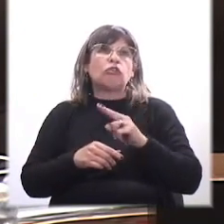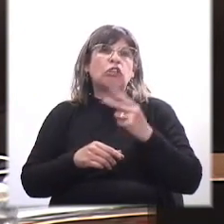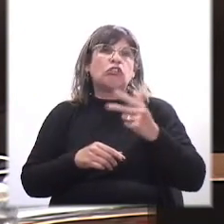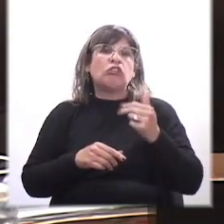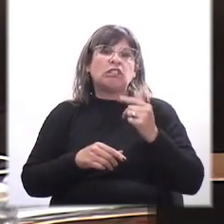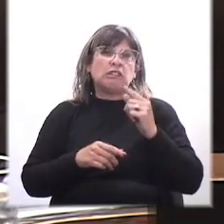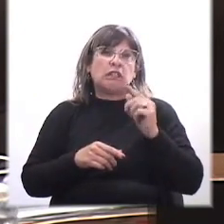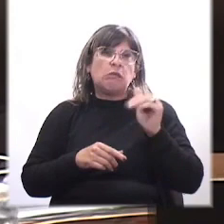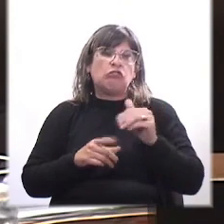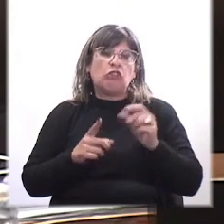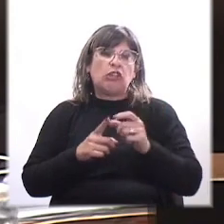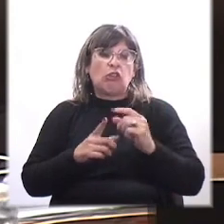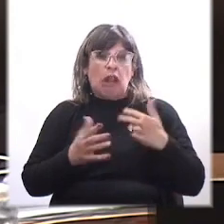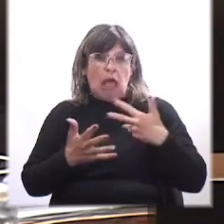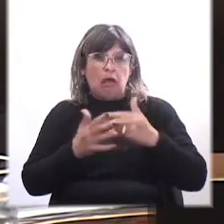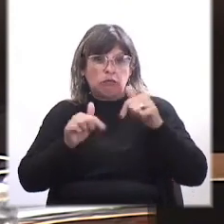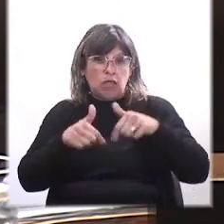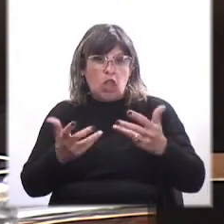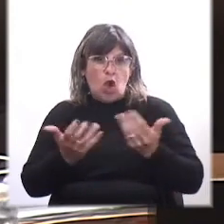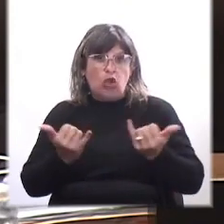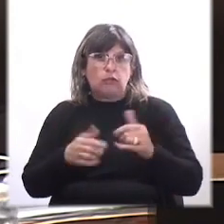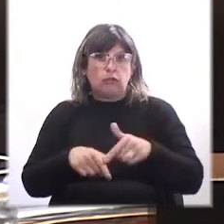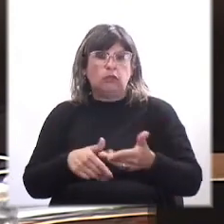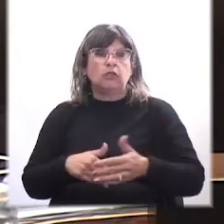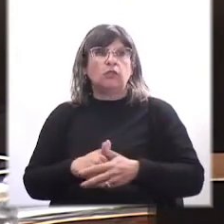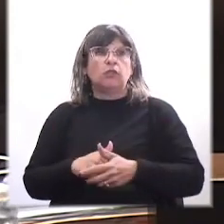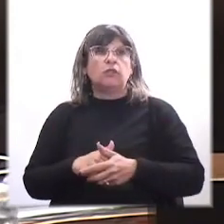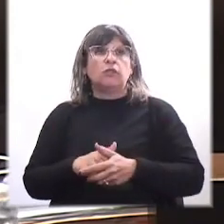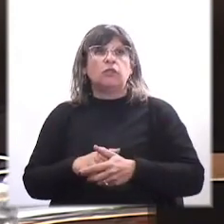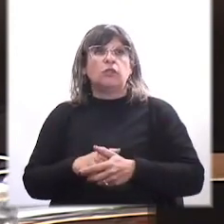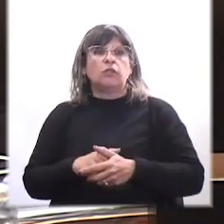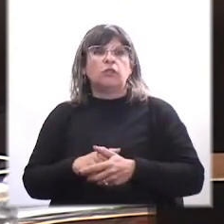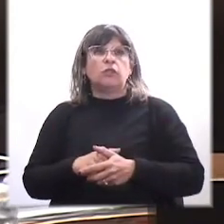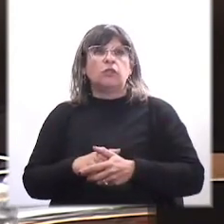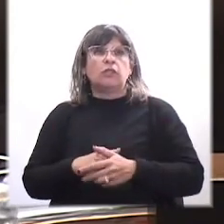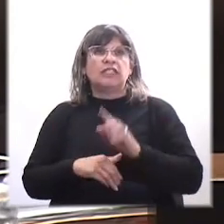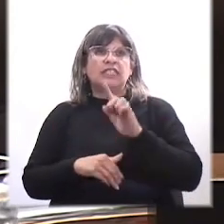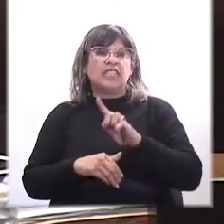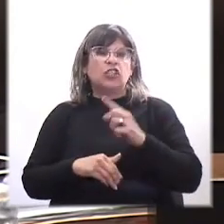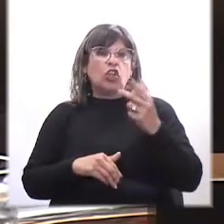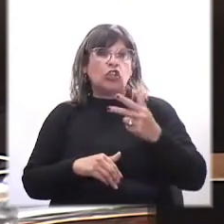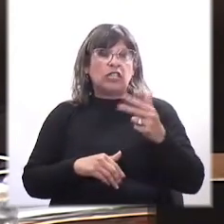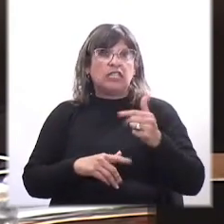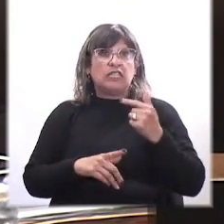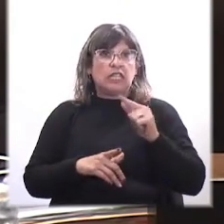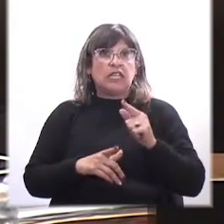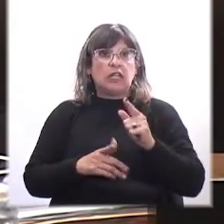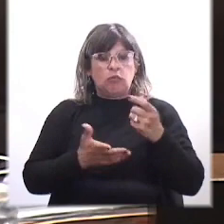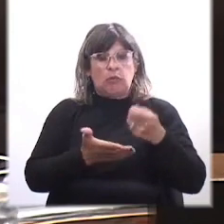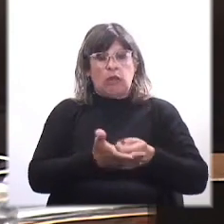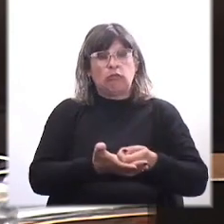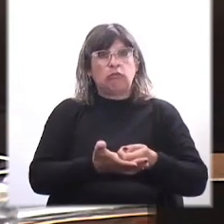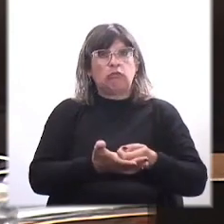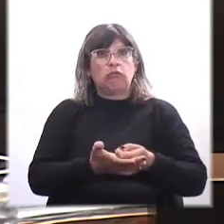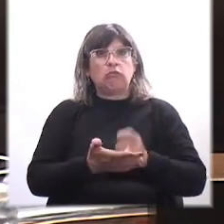al día de hoy. 113 fueron cubiertos por UTE